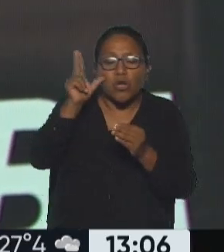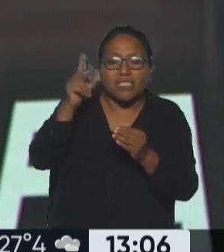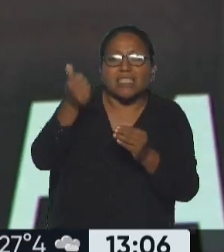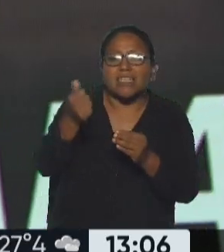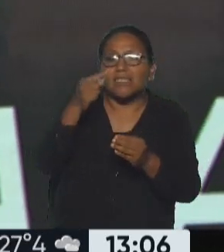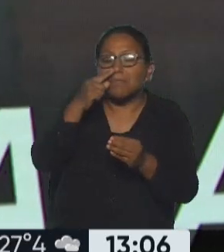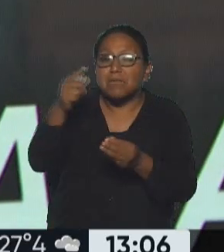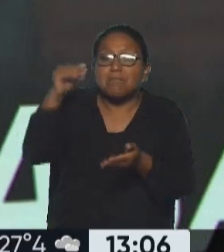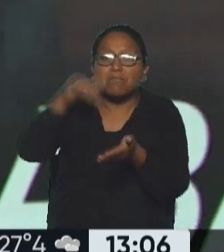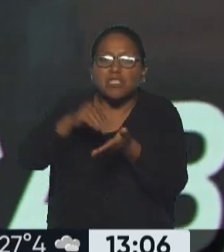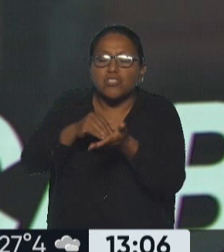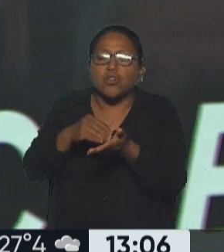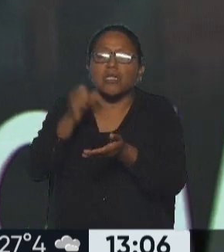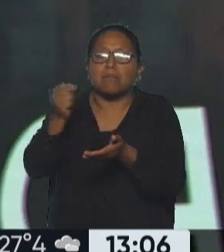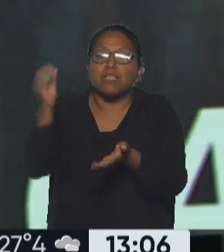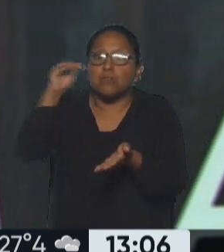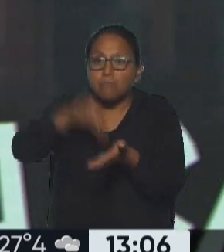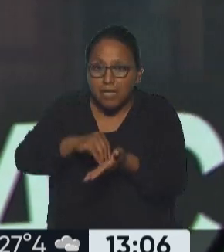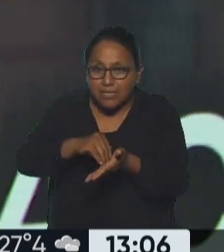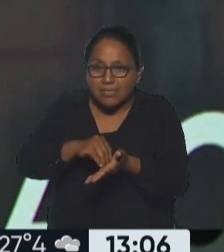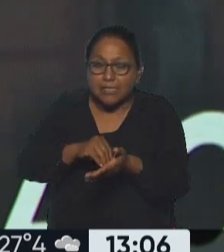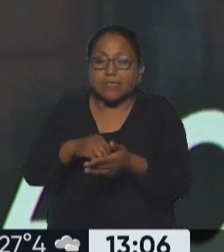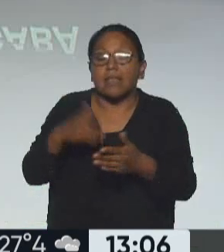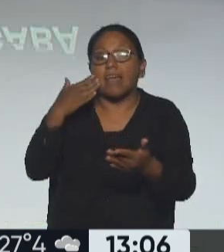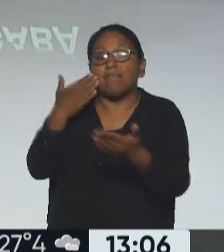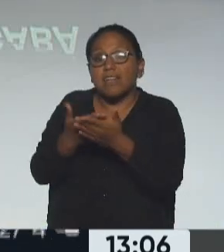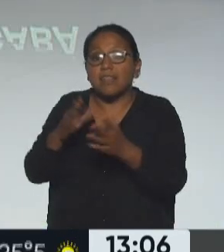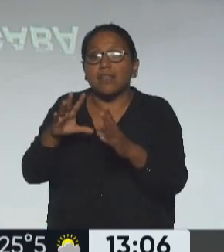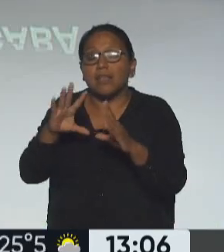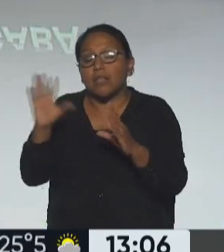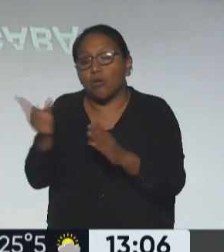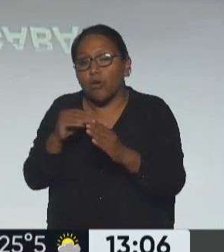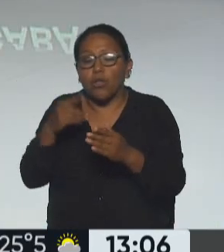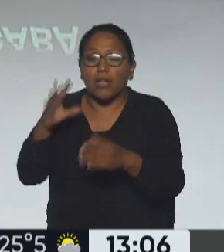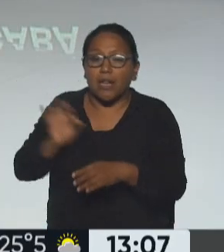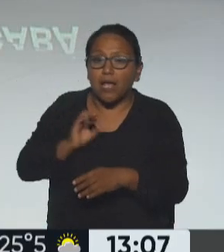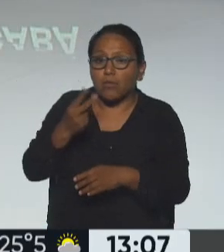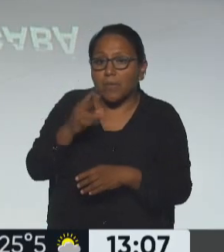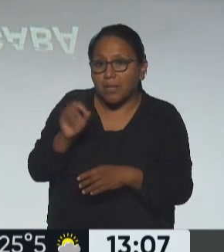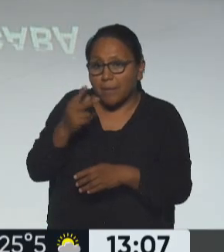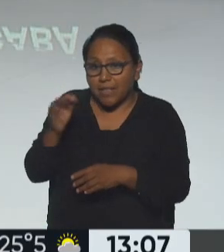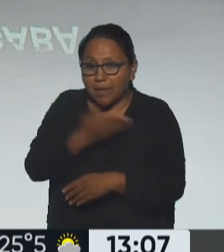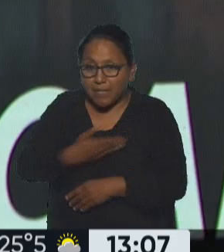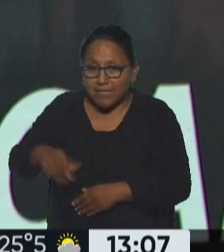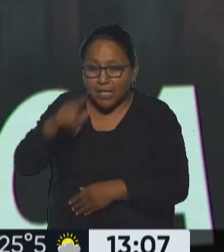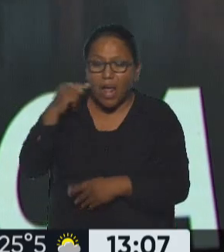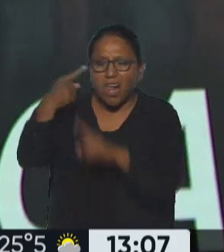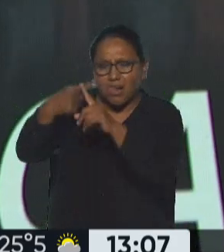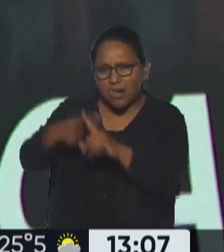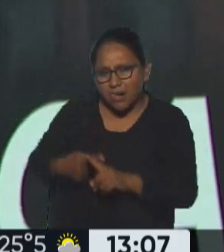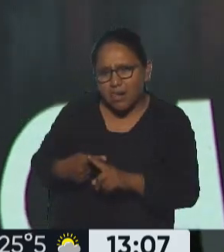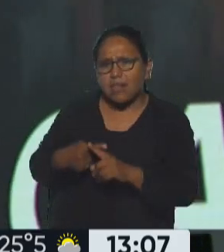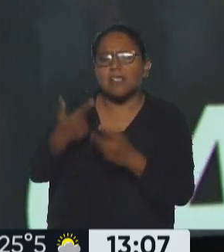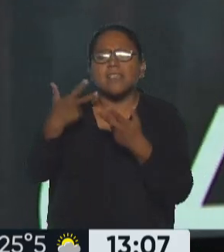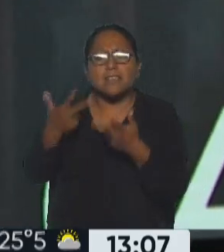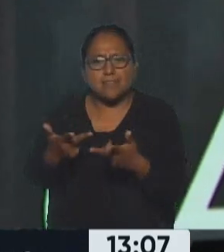de pesos más de lo que necesitaría el frente de todos en 2020 presidente Alberto Fernández hace un cálculo y